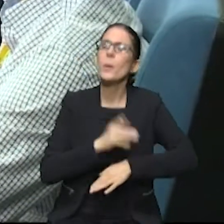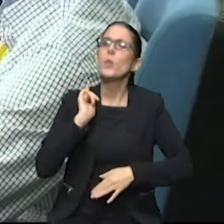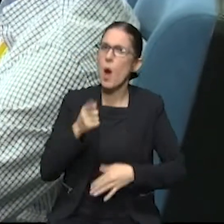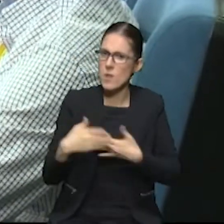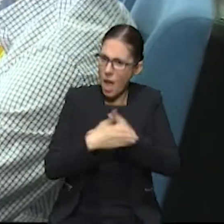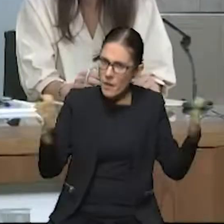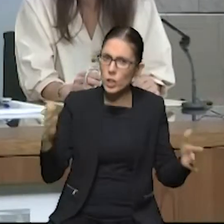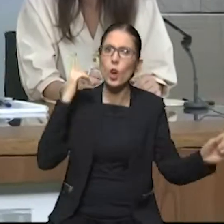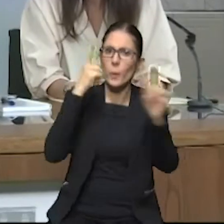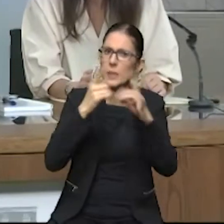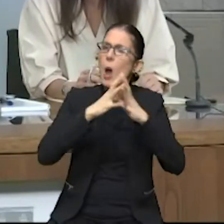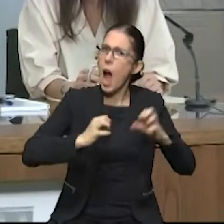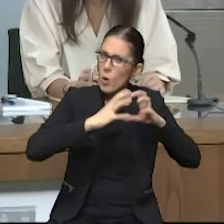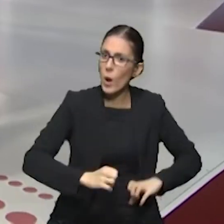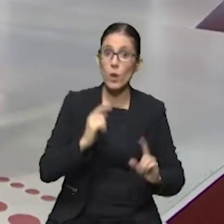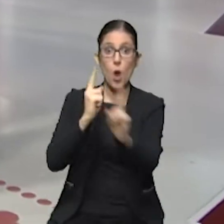acuerdos con la oposición.